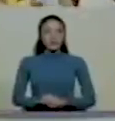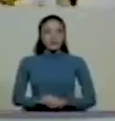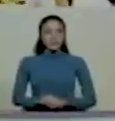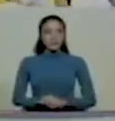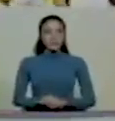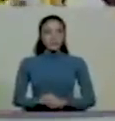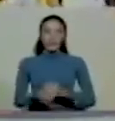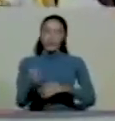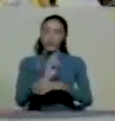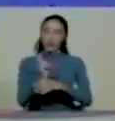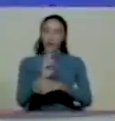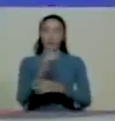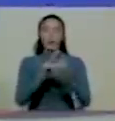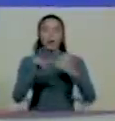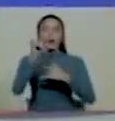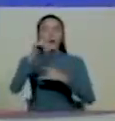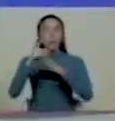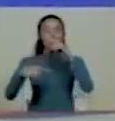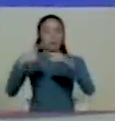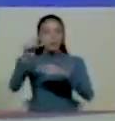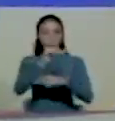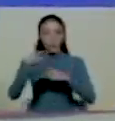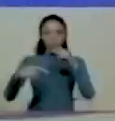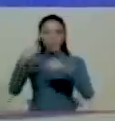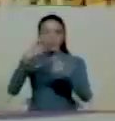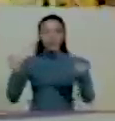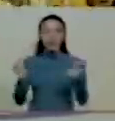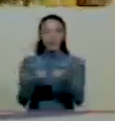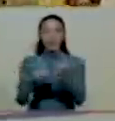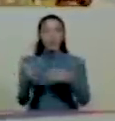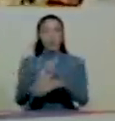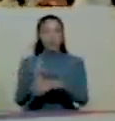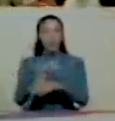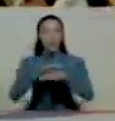De inmediato, a más tardar el lunes que viene,